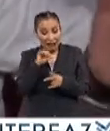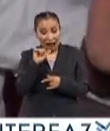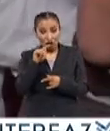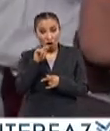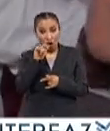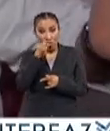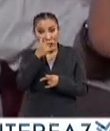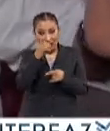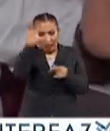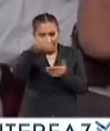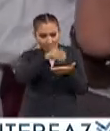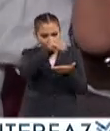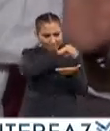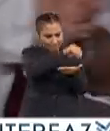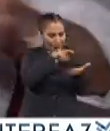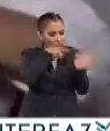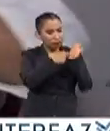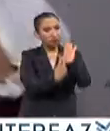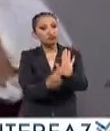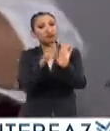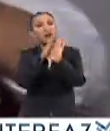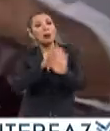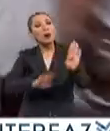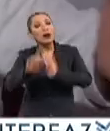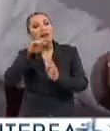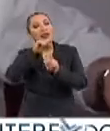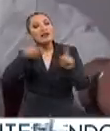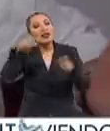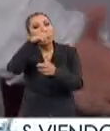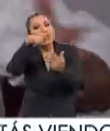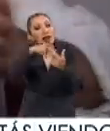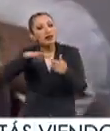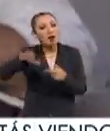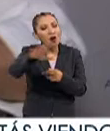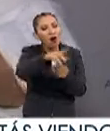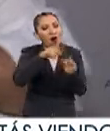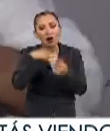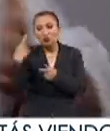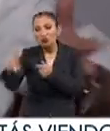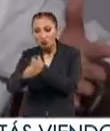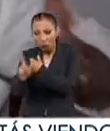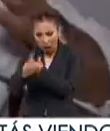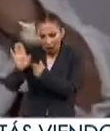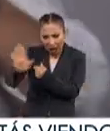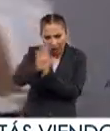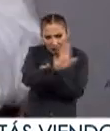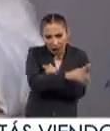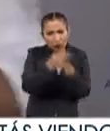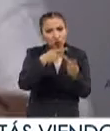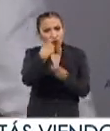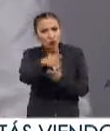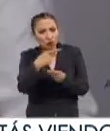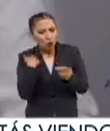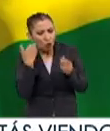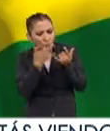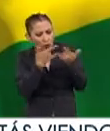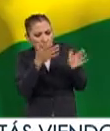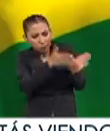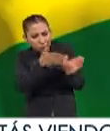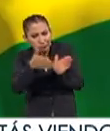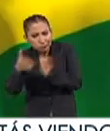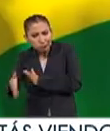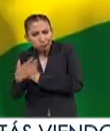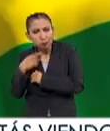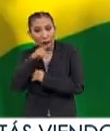ya muestra a una Bolivia en sus distintas regiones, en sus distintos problemas, en sus distintos momentos.